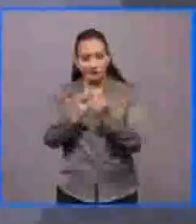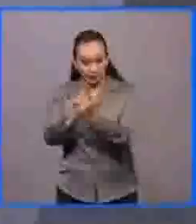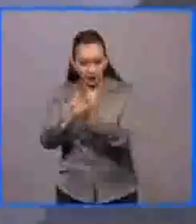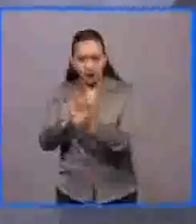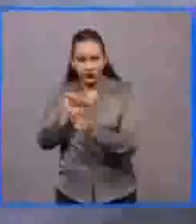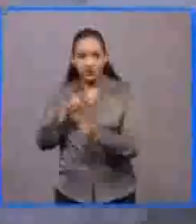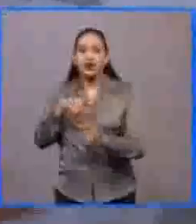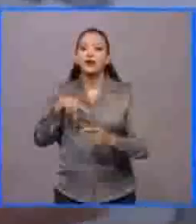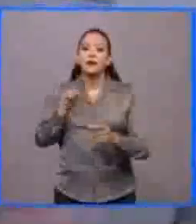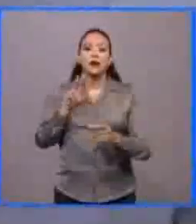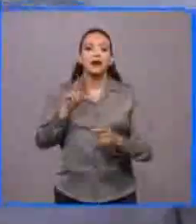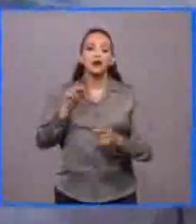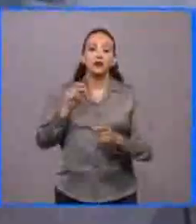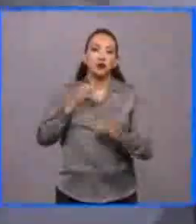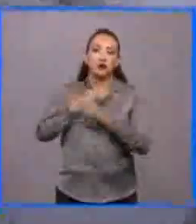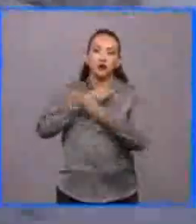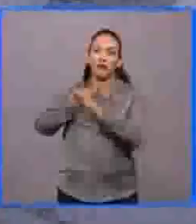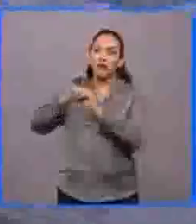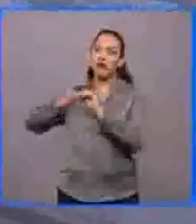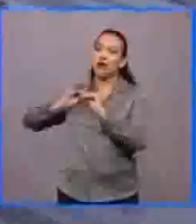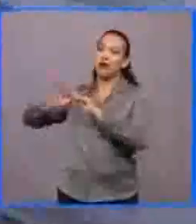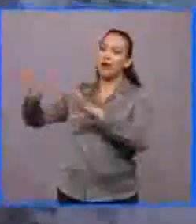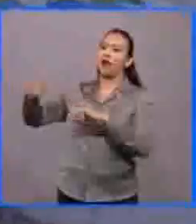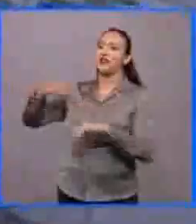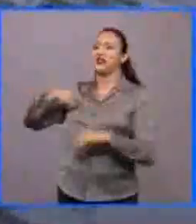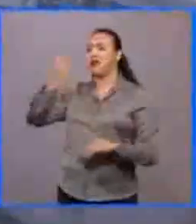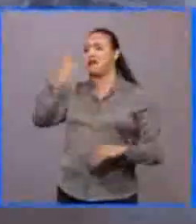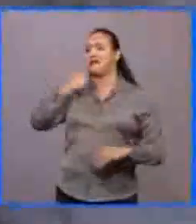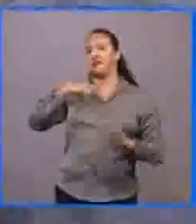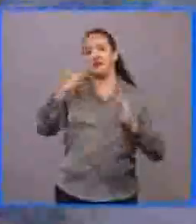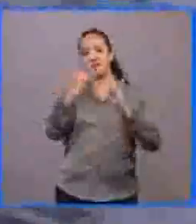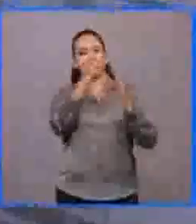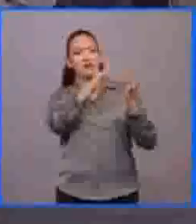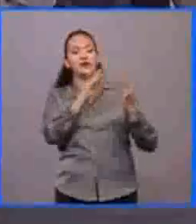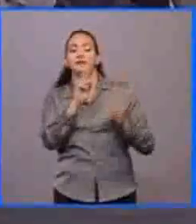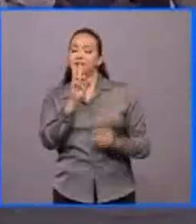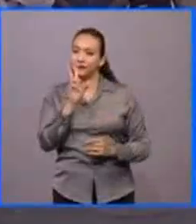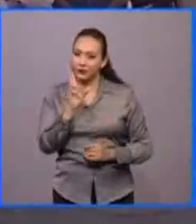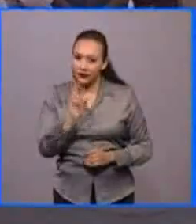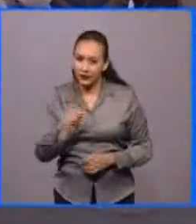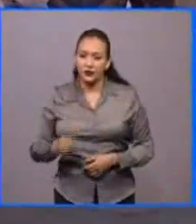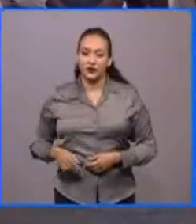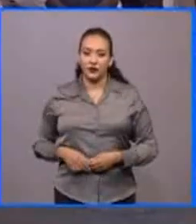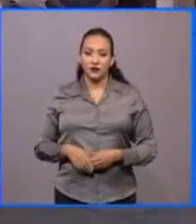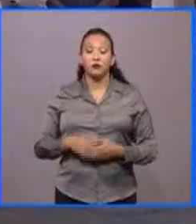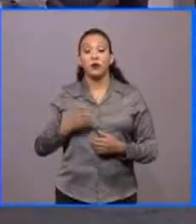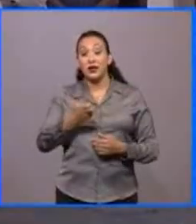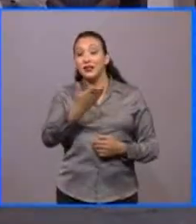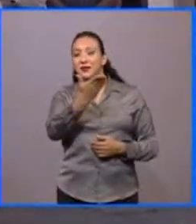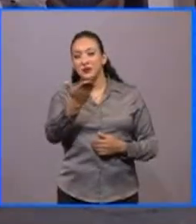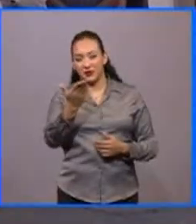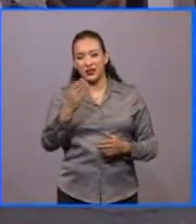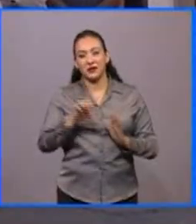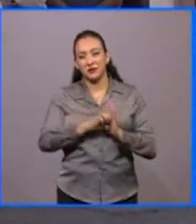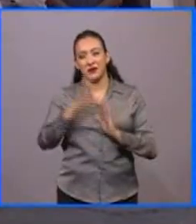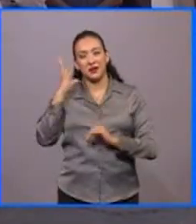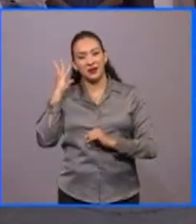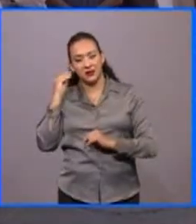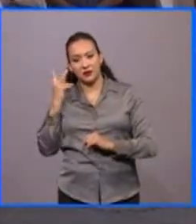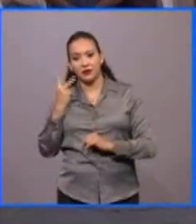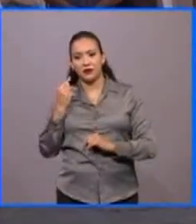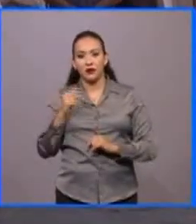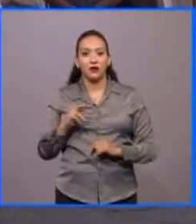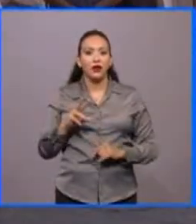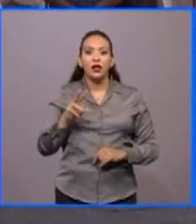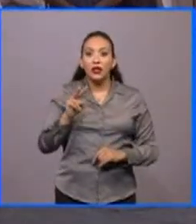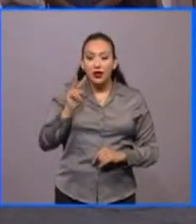procurando dejar de lado la estridencia y la viralidad propia de las redes sociales. Asimismo, piden a los medios de comunicación a no